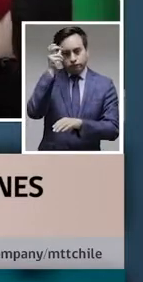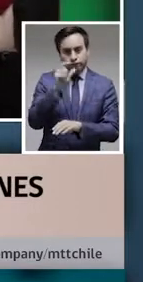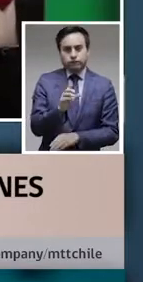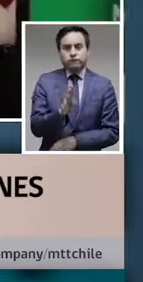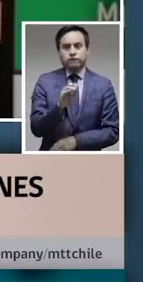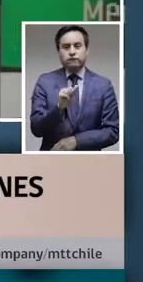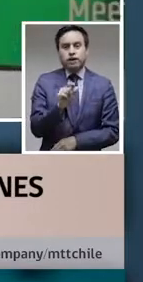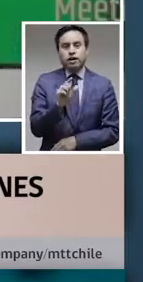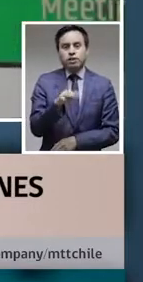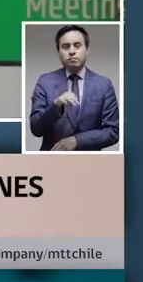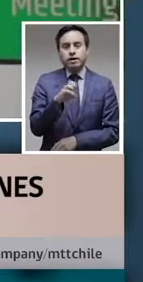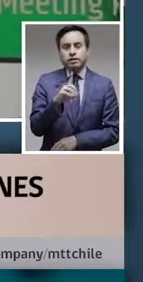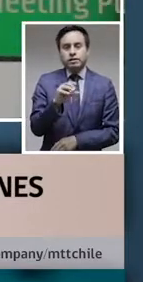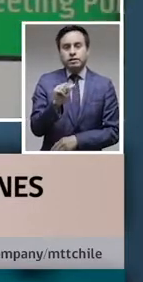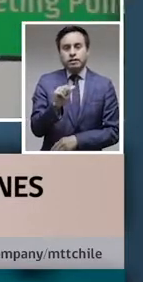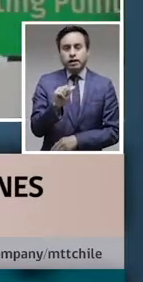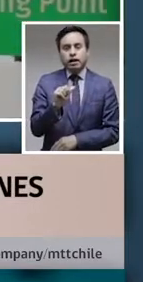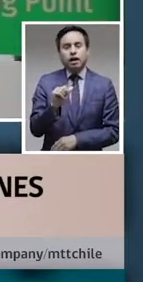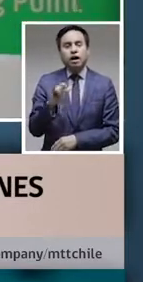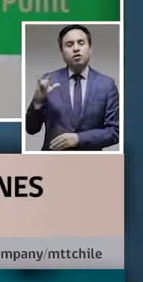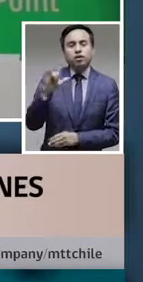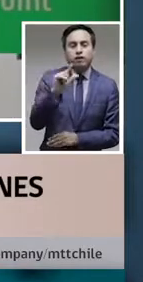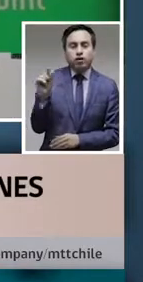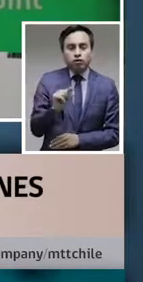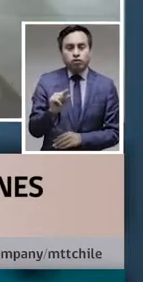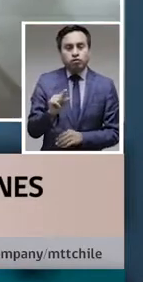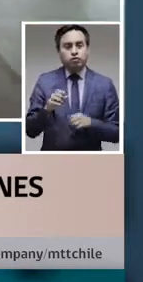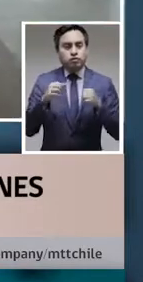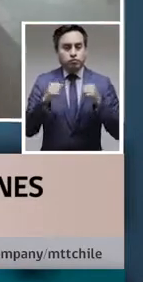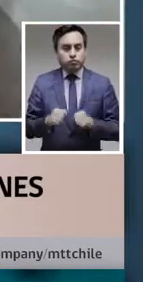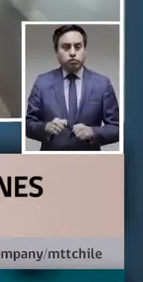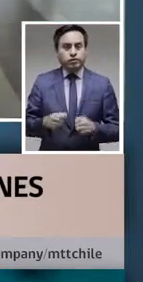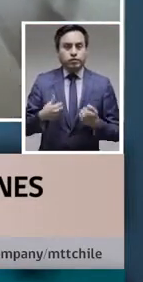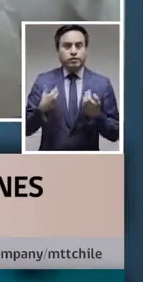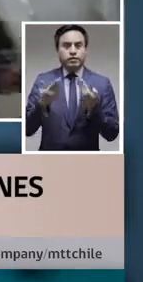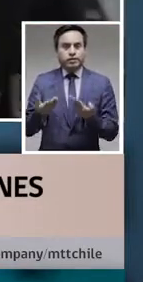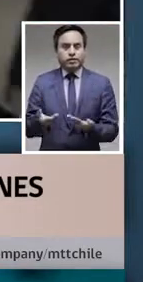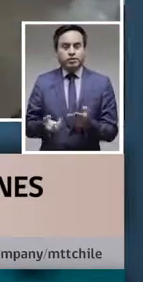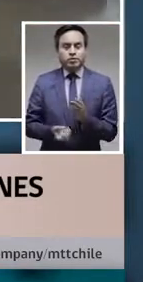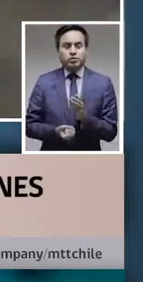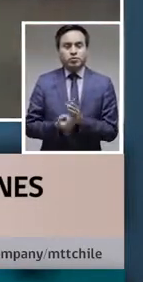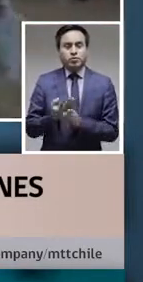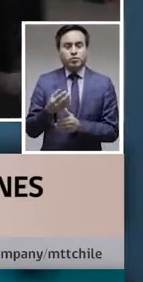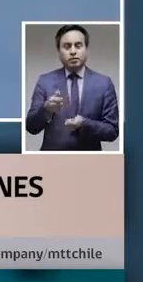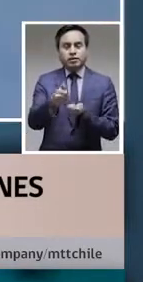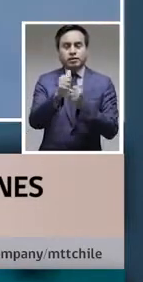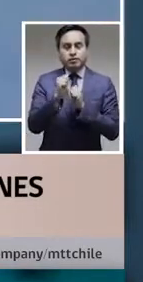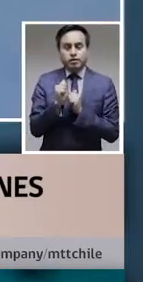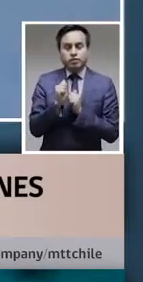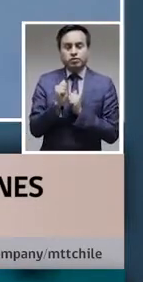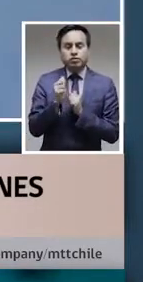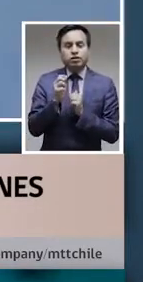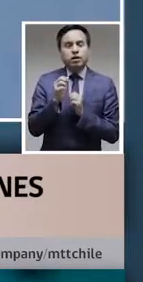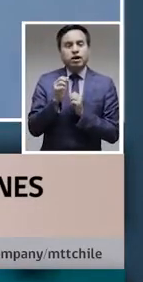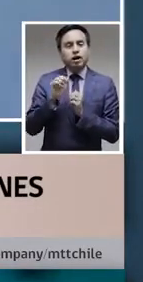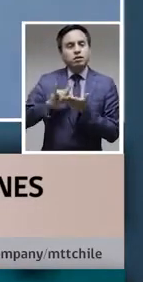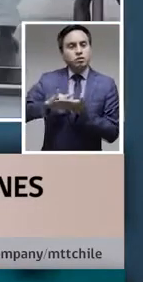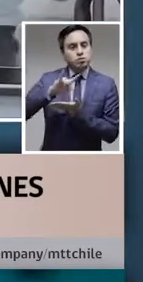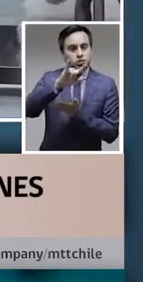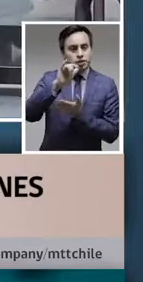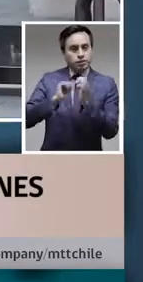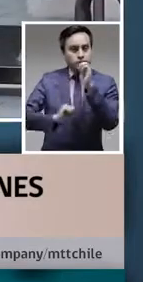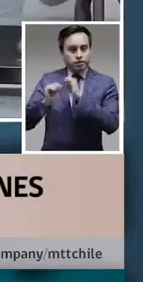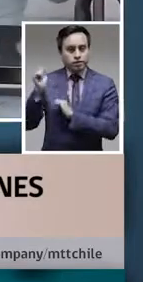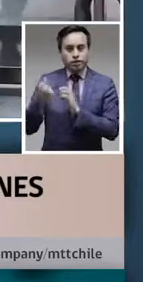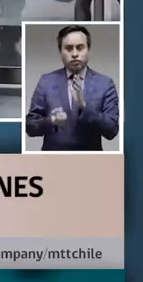las aerolíneas de bajo costo han generado un nuevo desafío a la industria. Se han